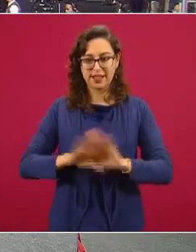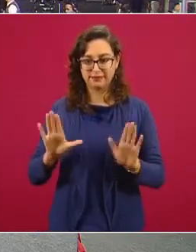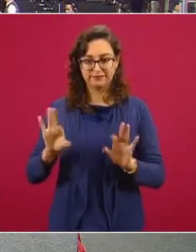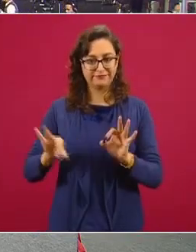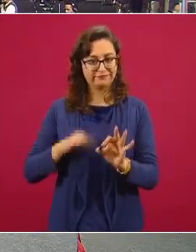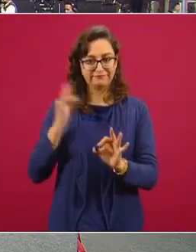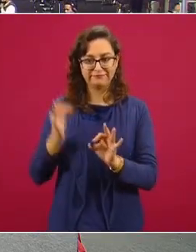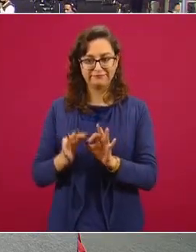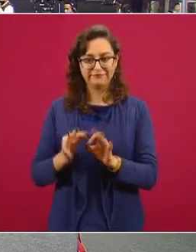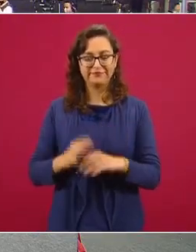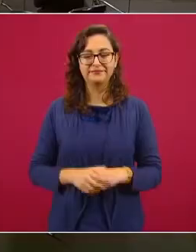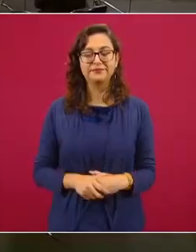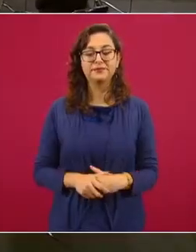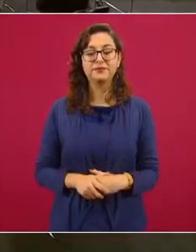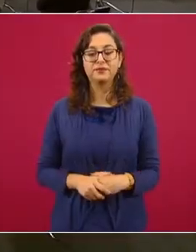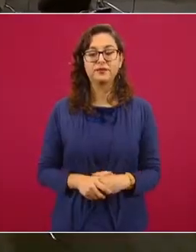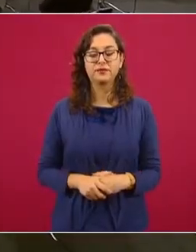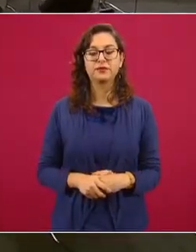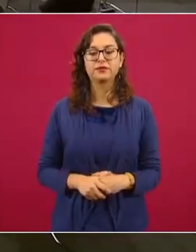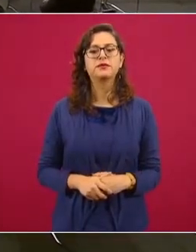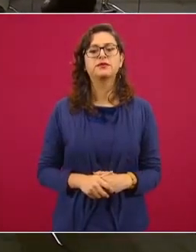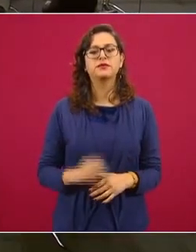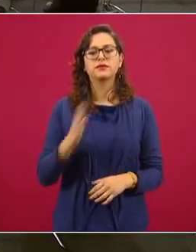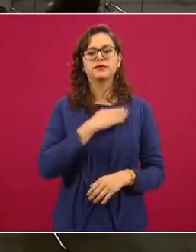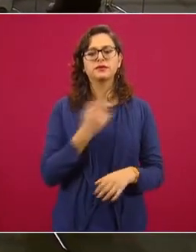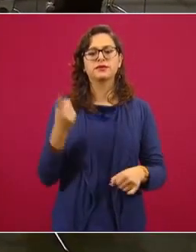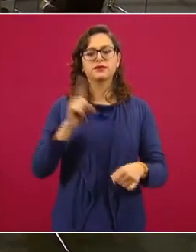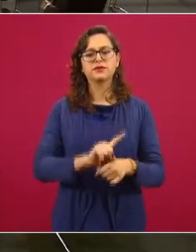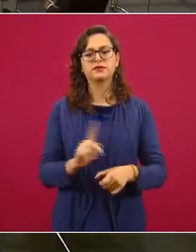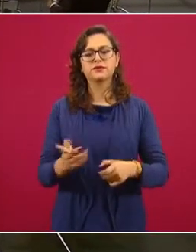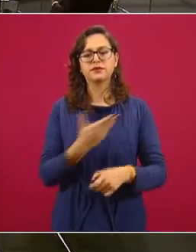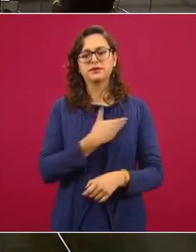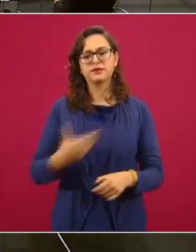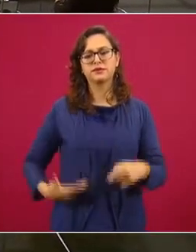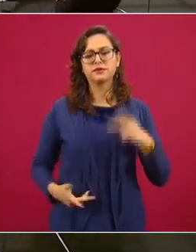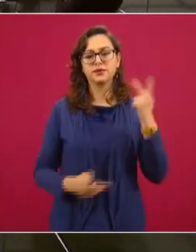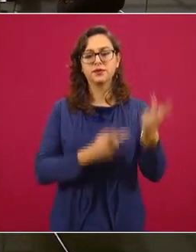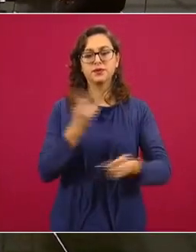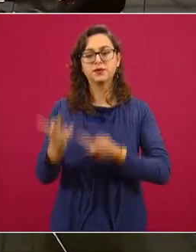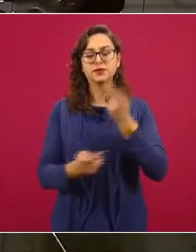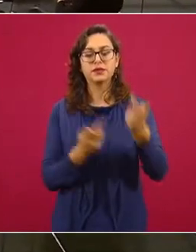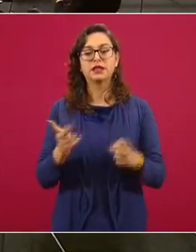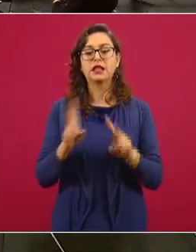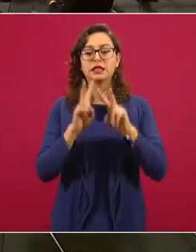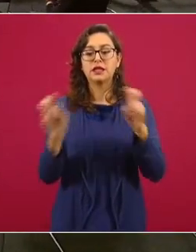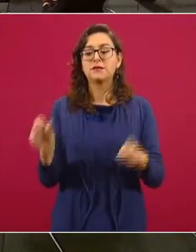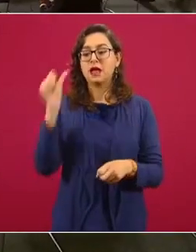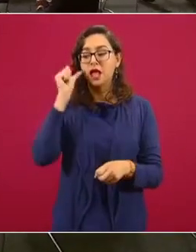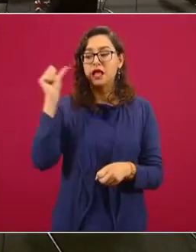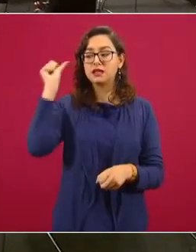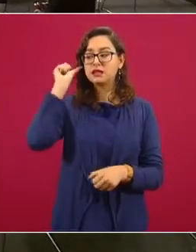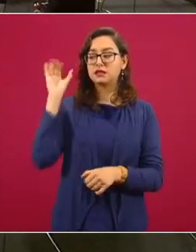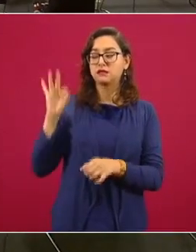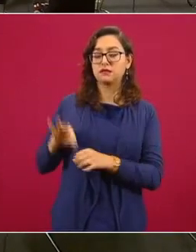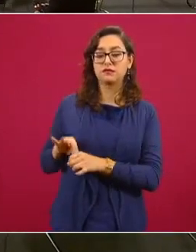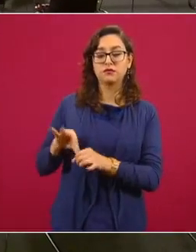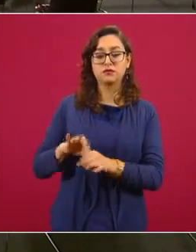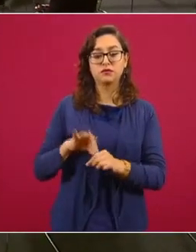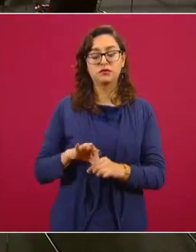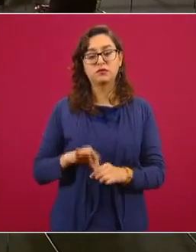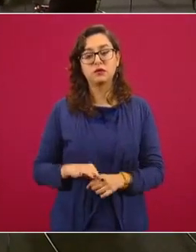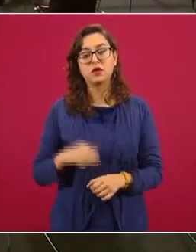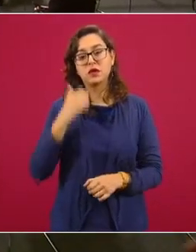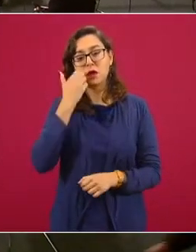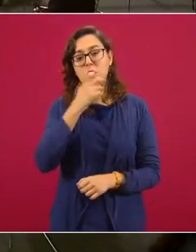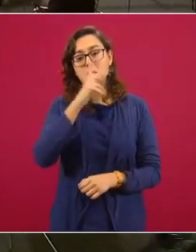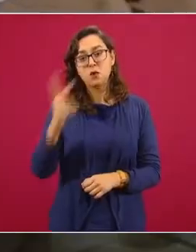Gracias. Buenos días, presidente. Varias preguntas y retomando el tema electoral del día de ayer, quisiera preguntarle si